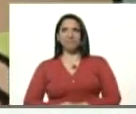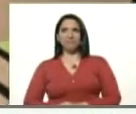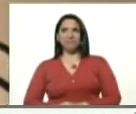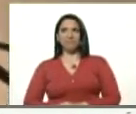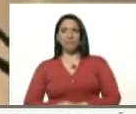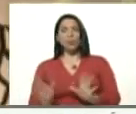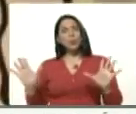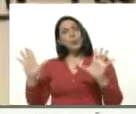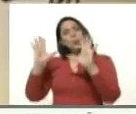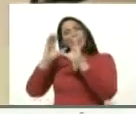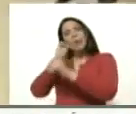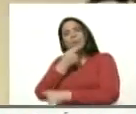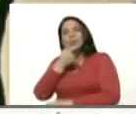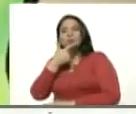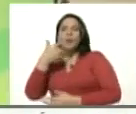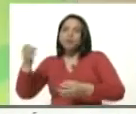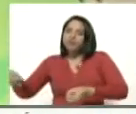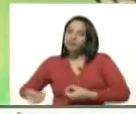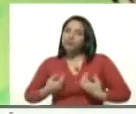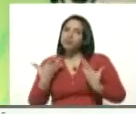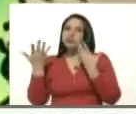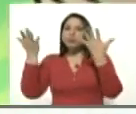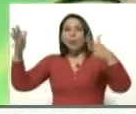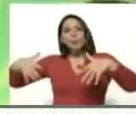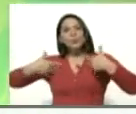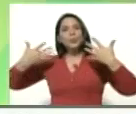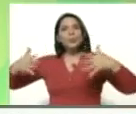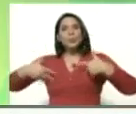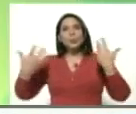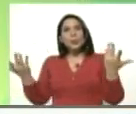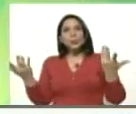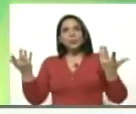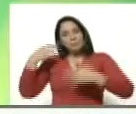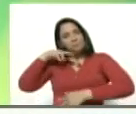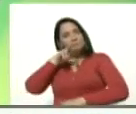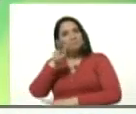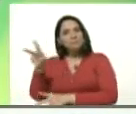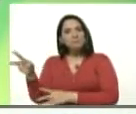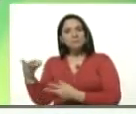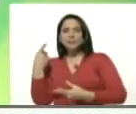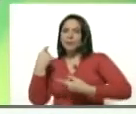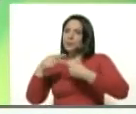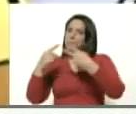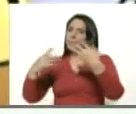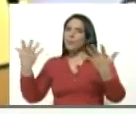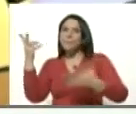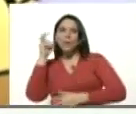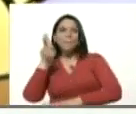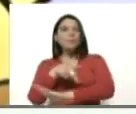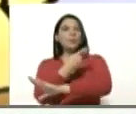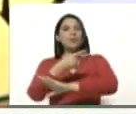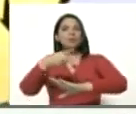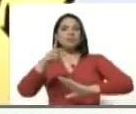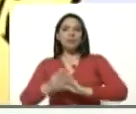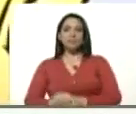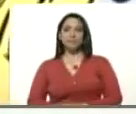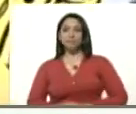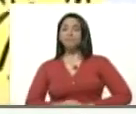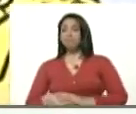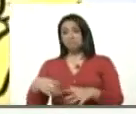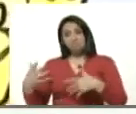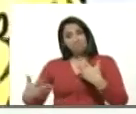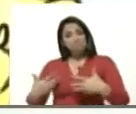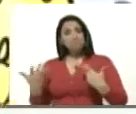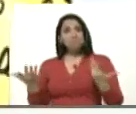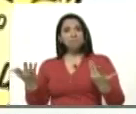Que se muestra hermoso y luego sale de alegría. Dice las estrellas, dicen cosas, dicen cosas, dicen poesía. La luna canta